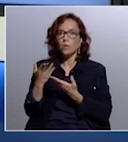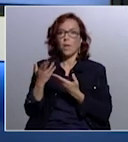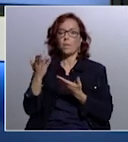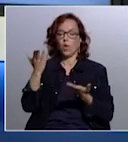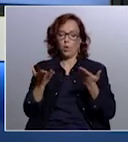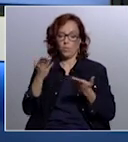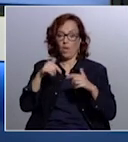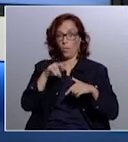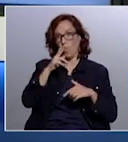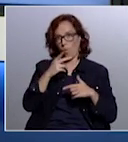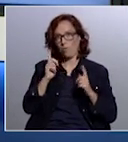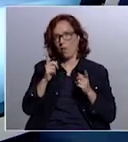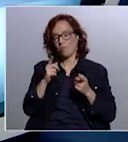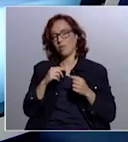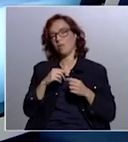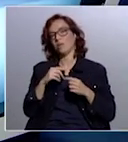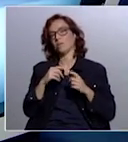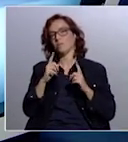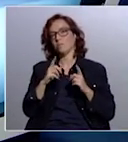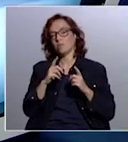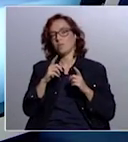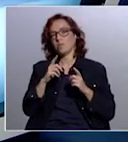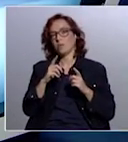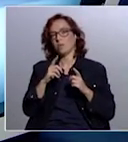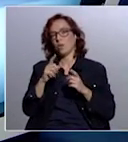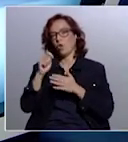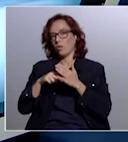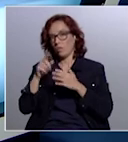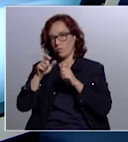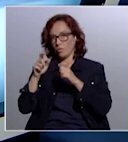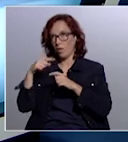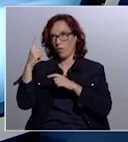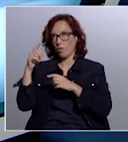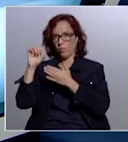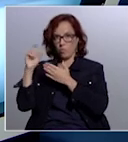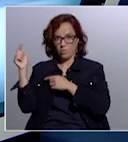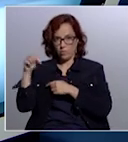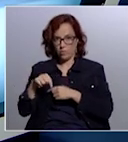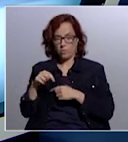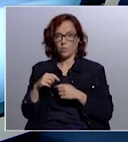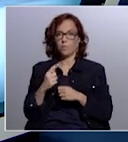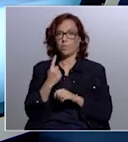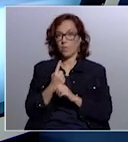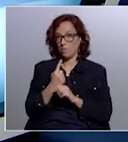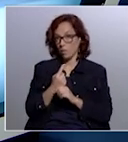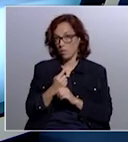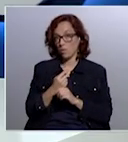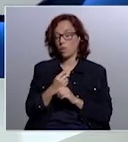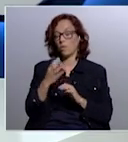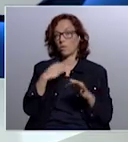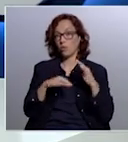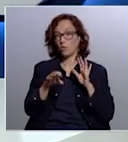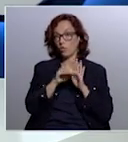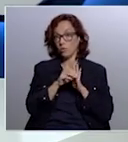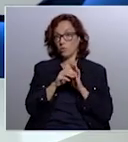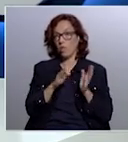y no sé si también del interior que vayan a salir se es bien interesante primero tiene que haber condiciones de recepción no el teatro solís después